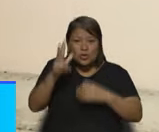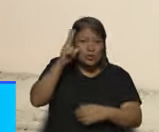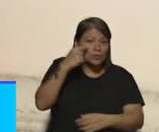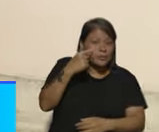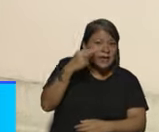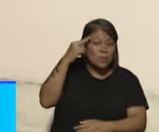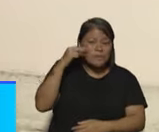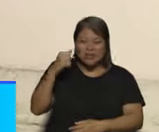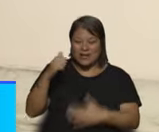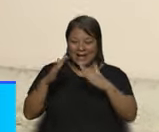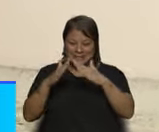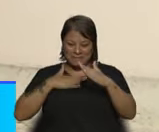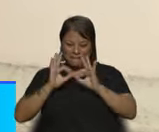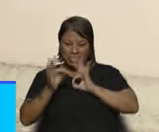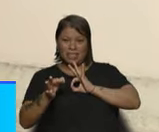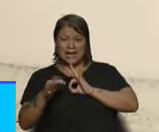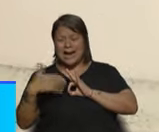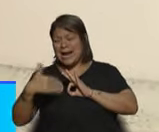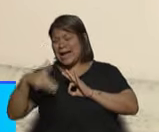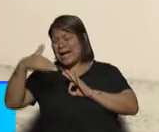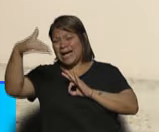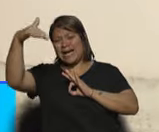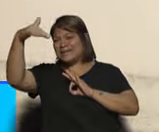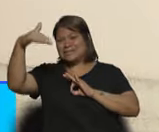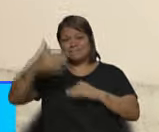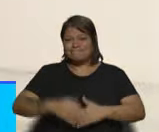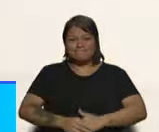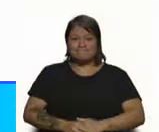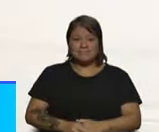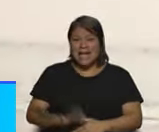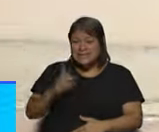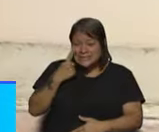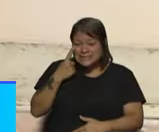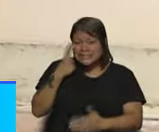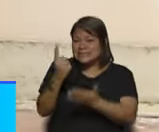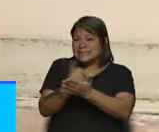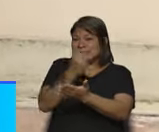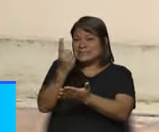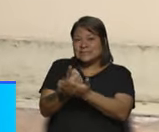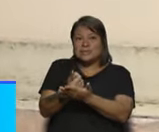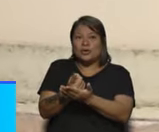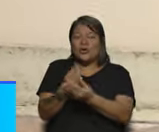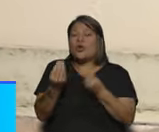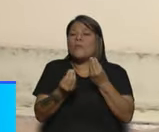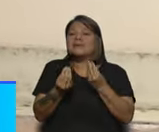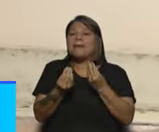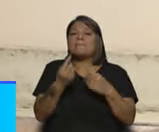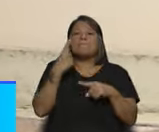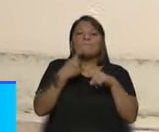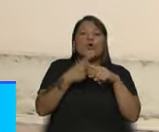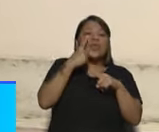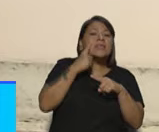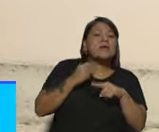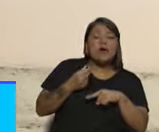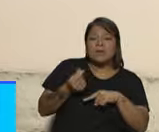pesos donde yo vivo está muy cara Entonces no se puede no se puede vivir más vas viviendo el día a día comprando día por día